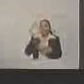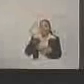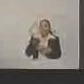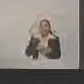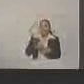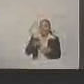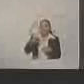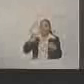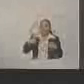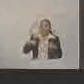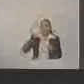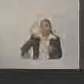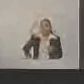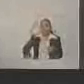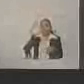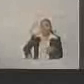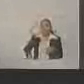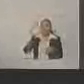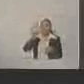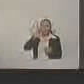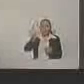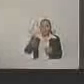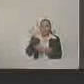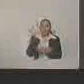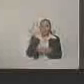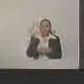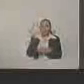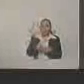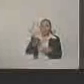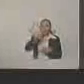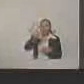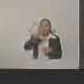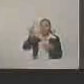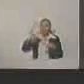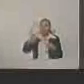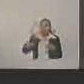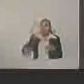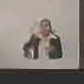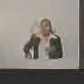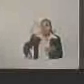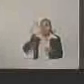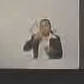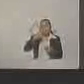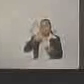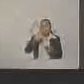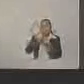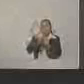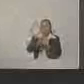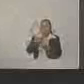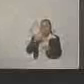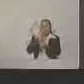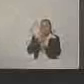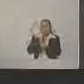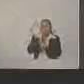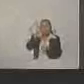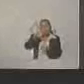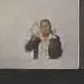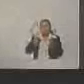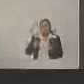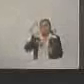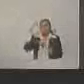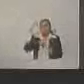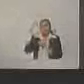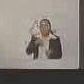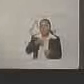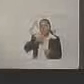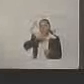los propios funcionarios que en su momento políticos prometieron defender con su honor la seguridad de cada uno de nosotros.